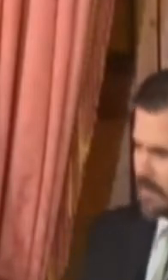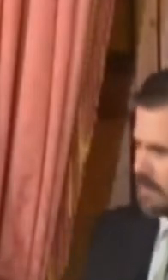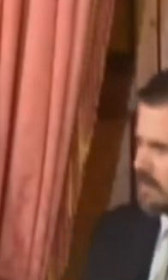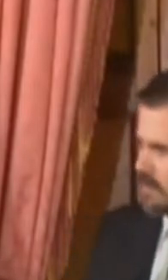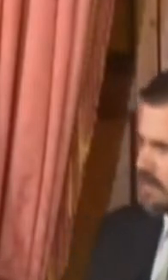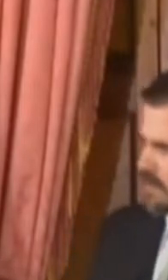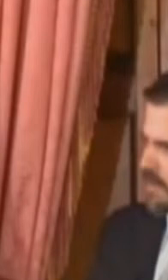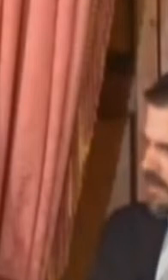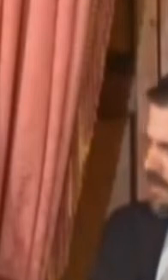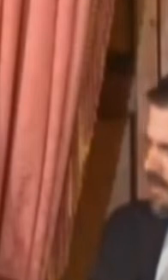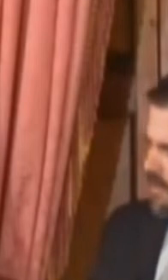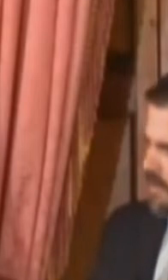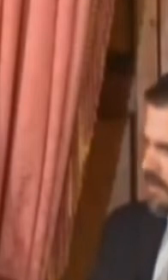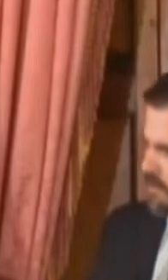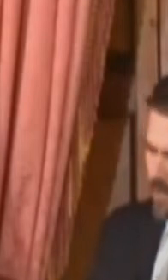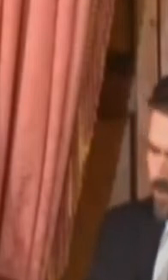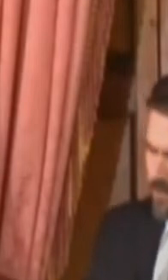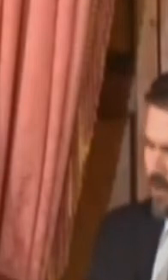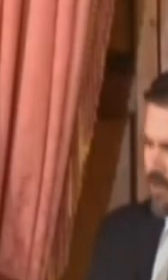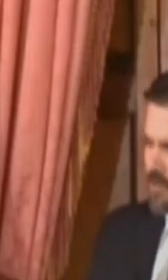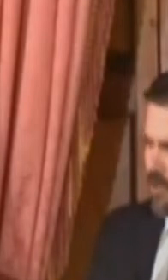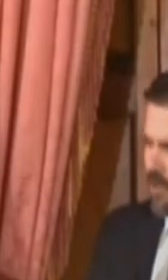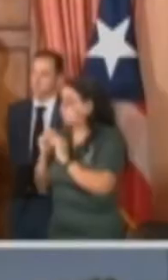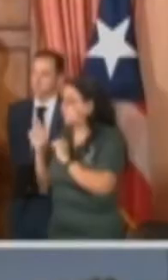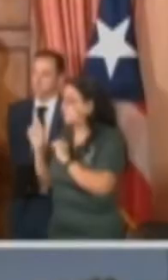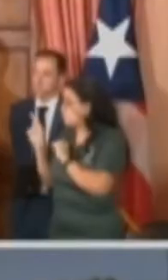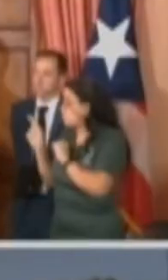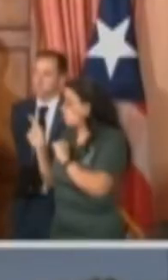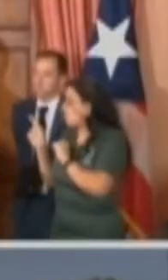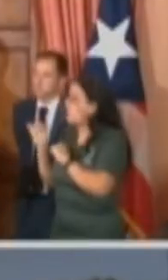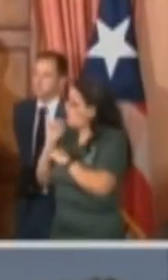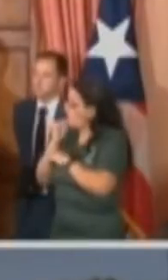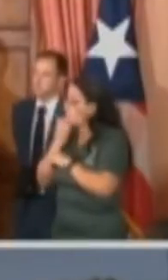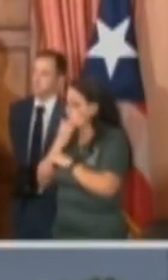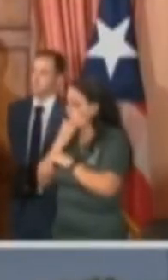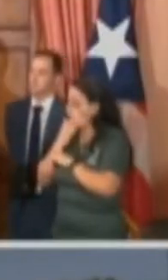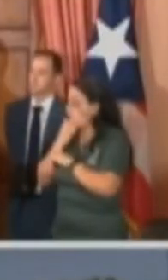Departamento de Educación, yo me encontré que